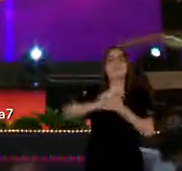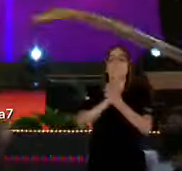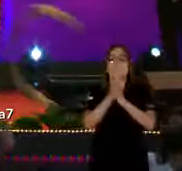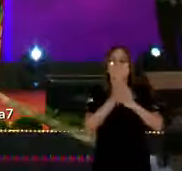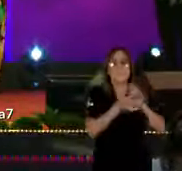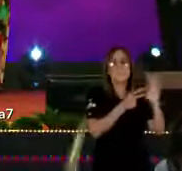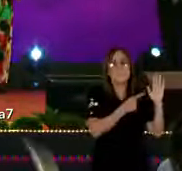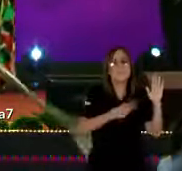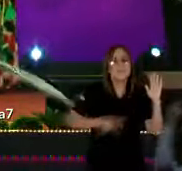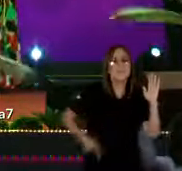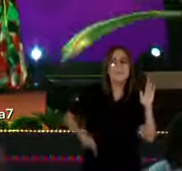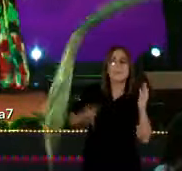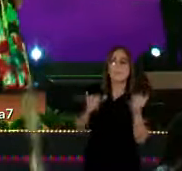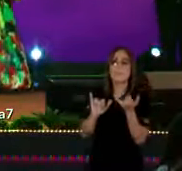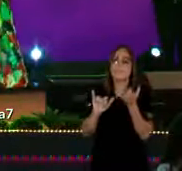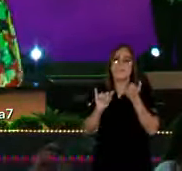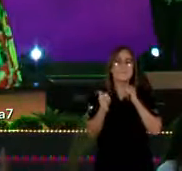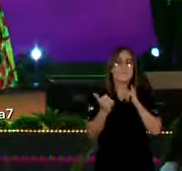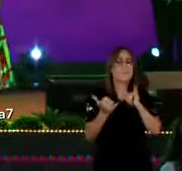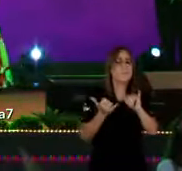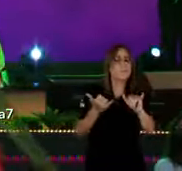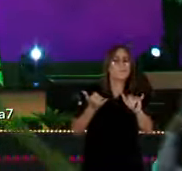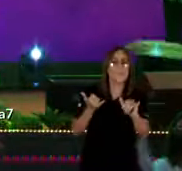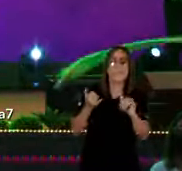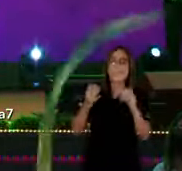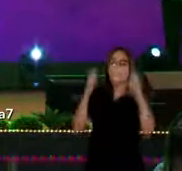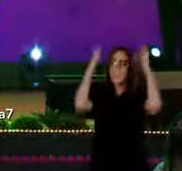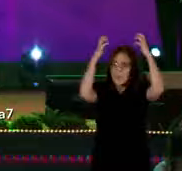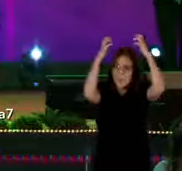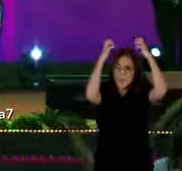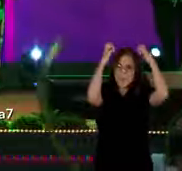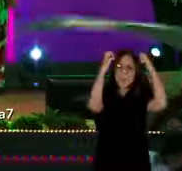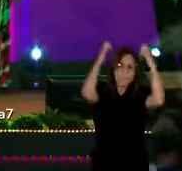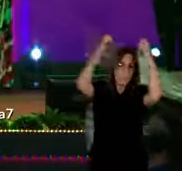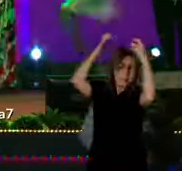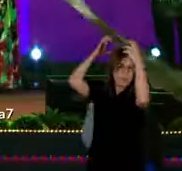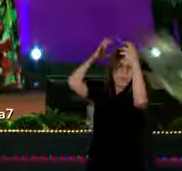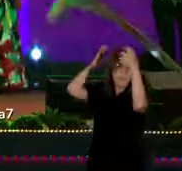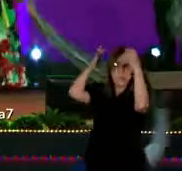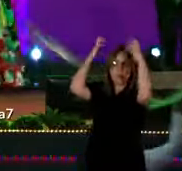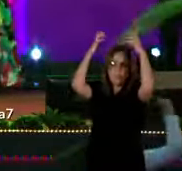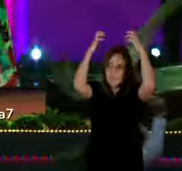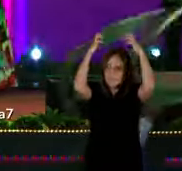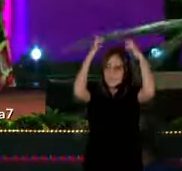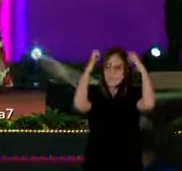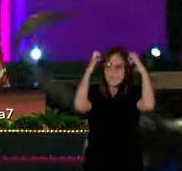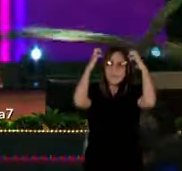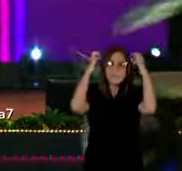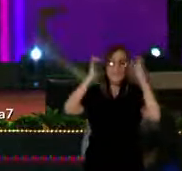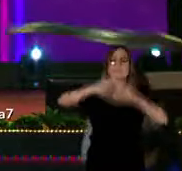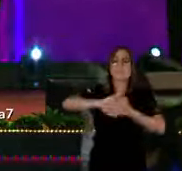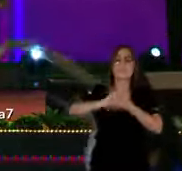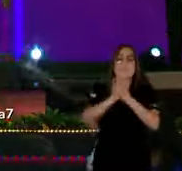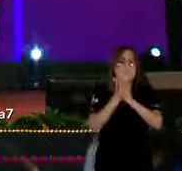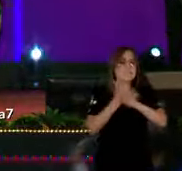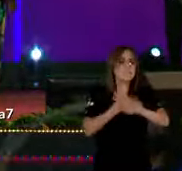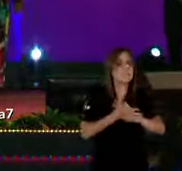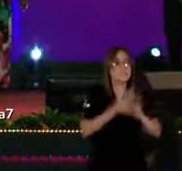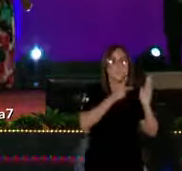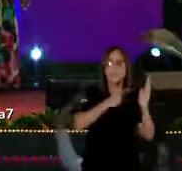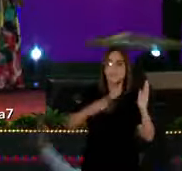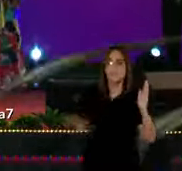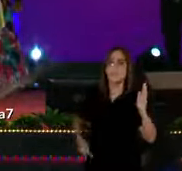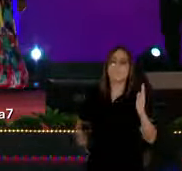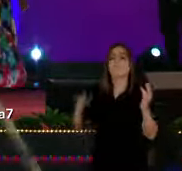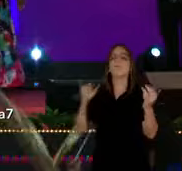corona, se hizo rey. Con una corona de espinos, te